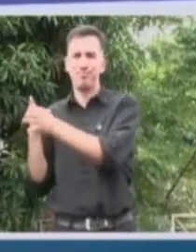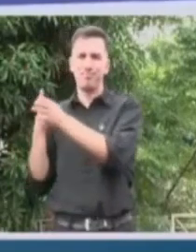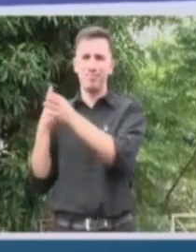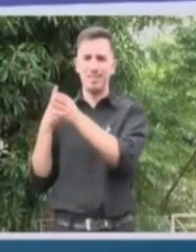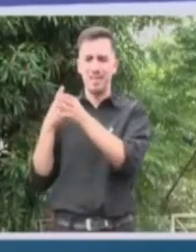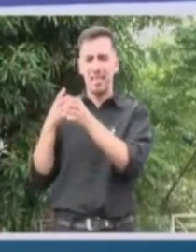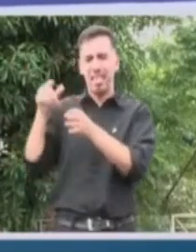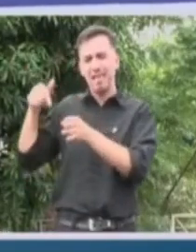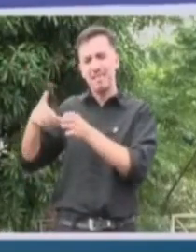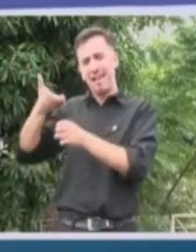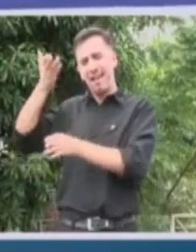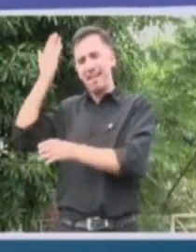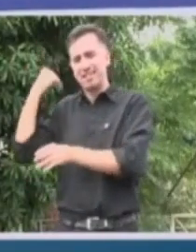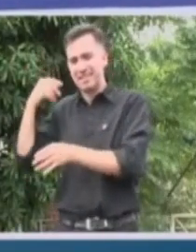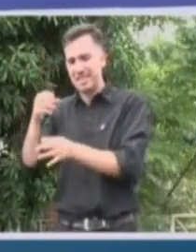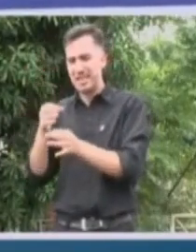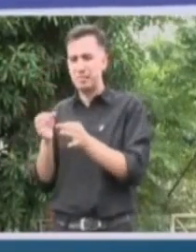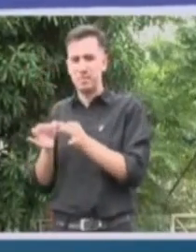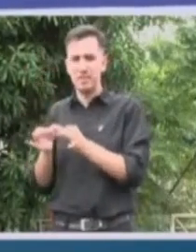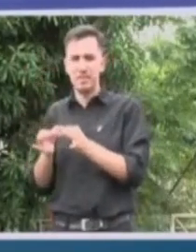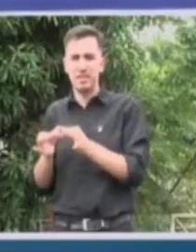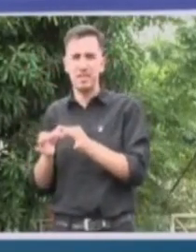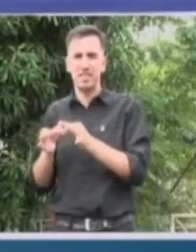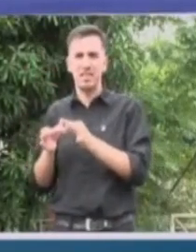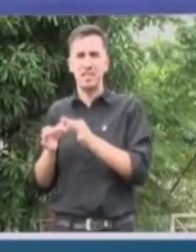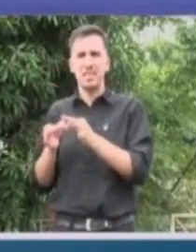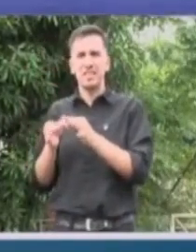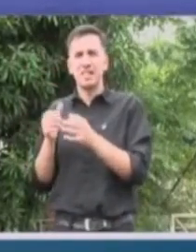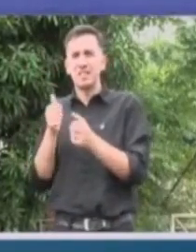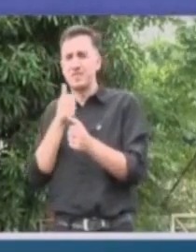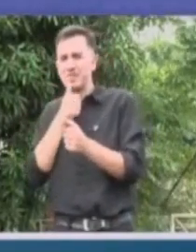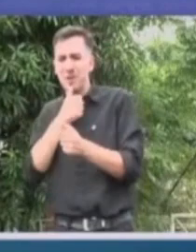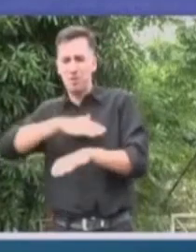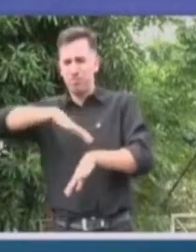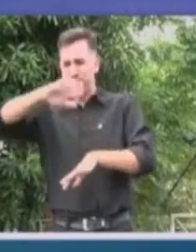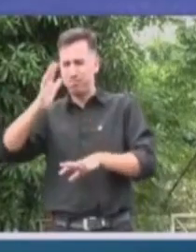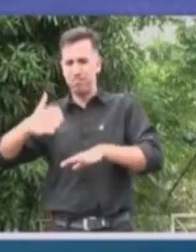turba malvinense, en las montañas, en las frías aguas del Atlántico Sur.